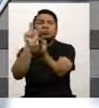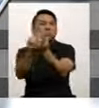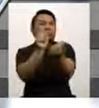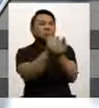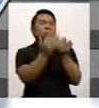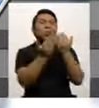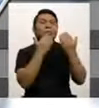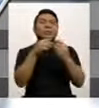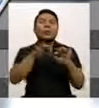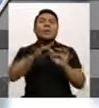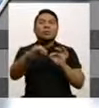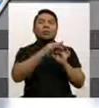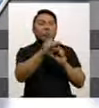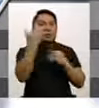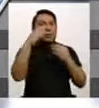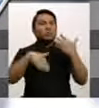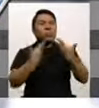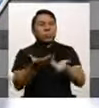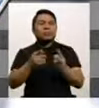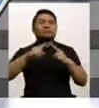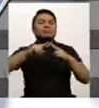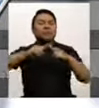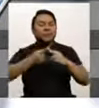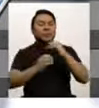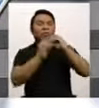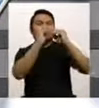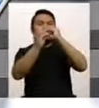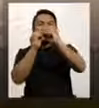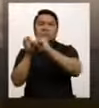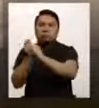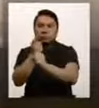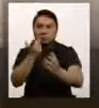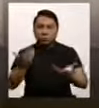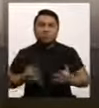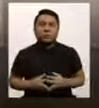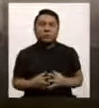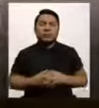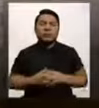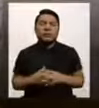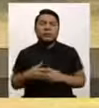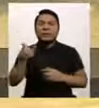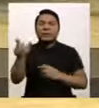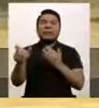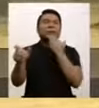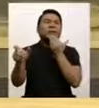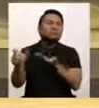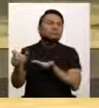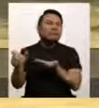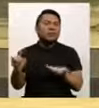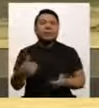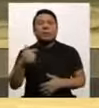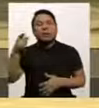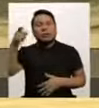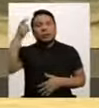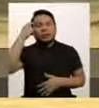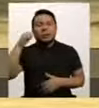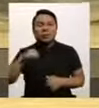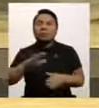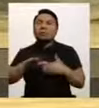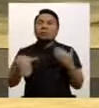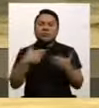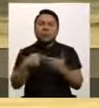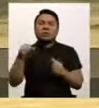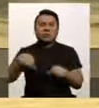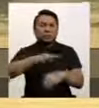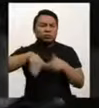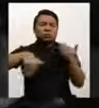verdad tender los puentes necesarios para articular con los gobiernos locales y regionales. Indicó que los gobernadores están predispuestos a las tareas